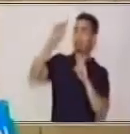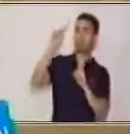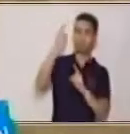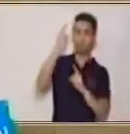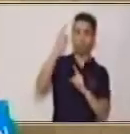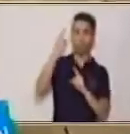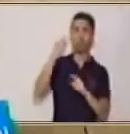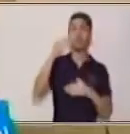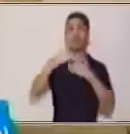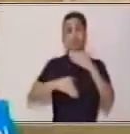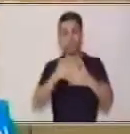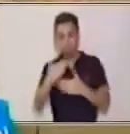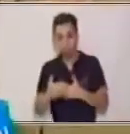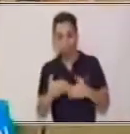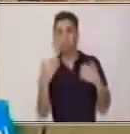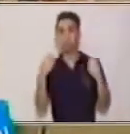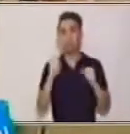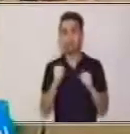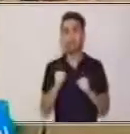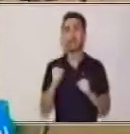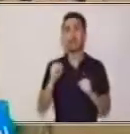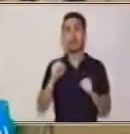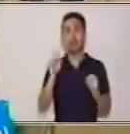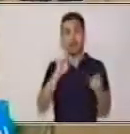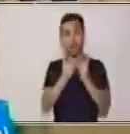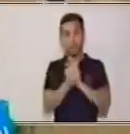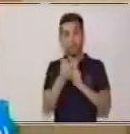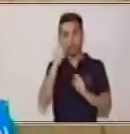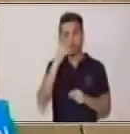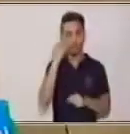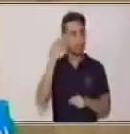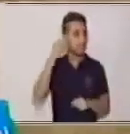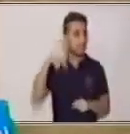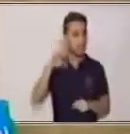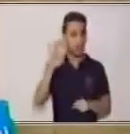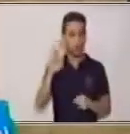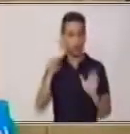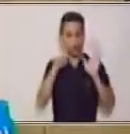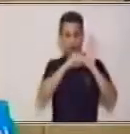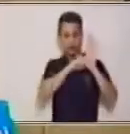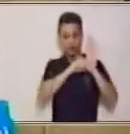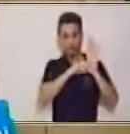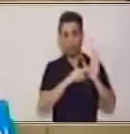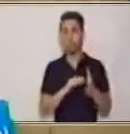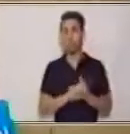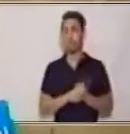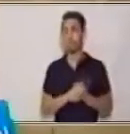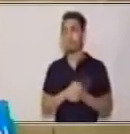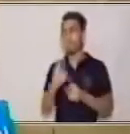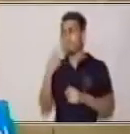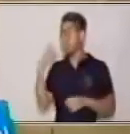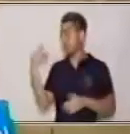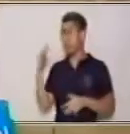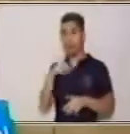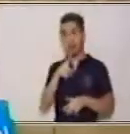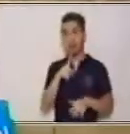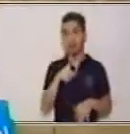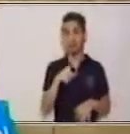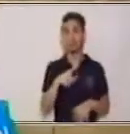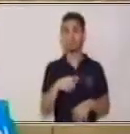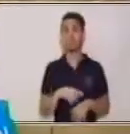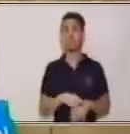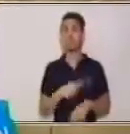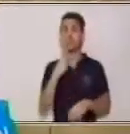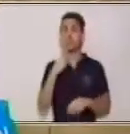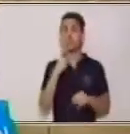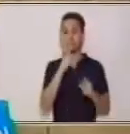caso, solo que con el signo negativo. Muy bien, como yo ya conozco la regla, dice que es el cuadrado